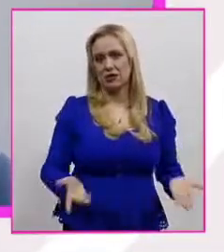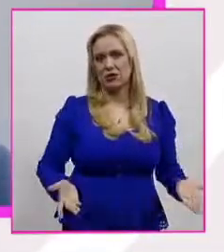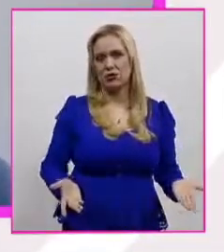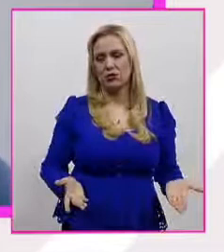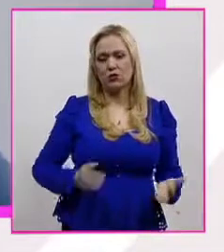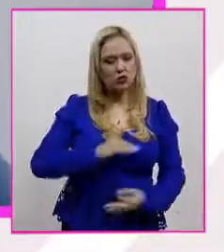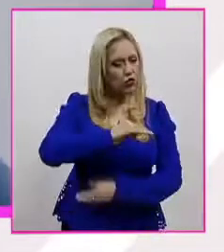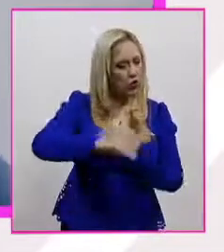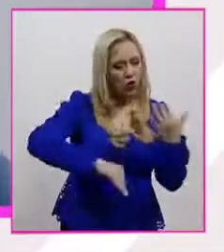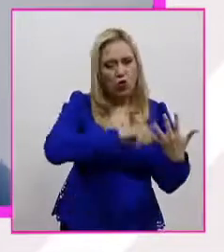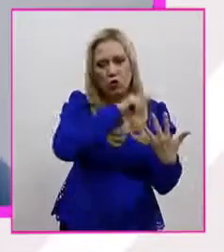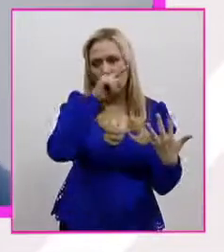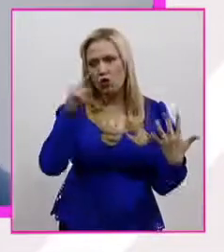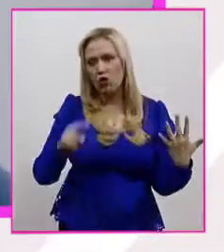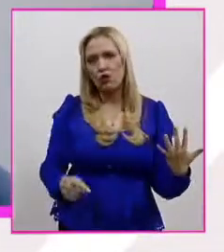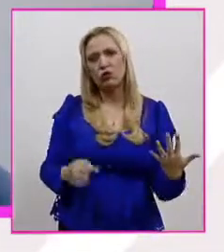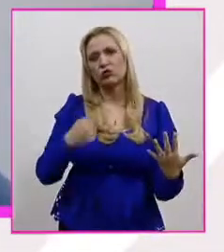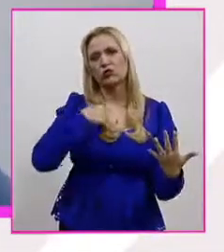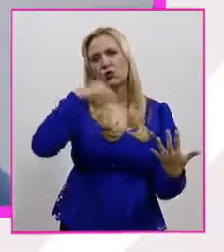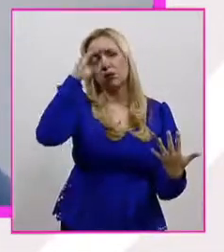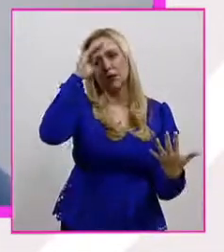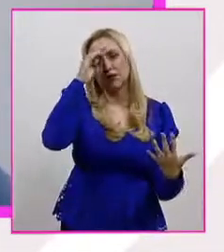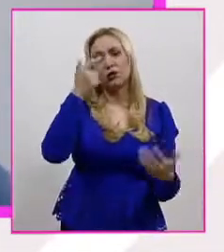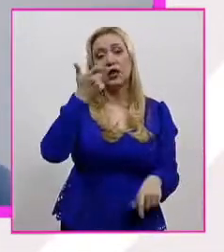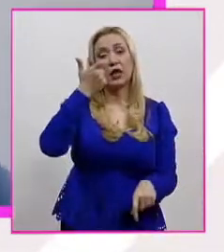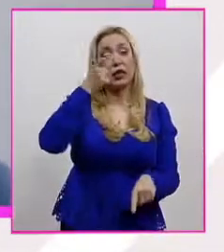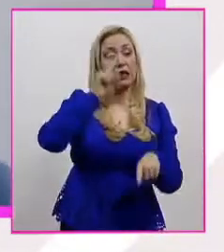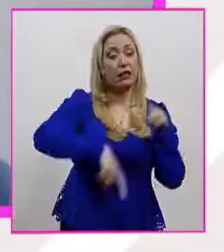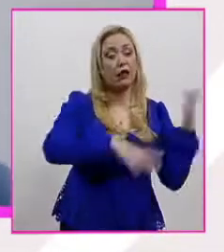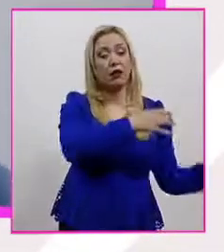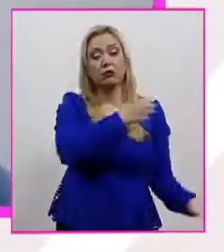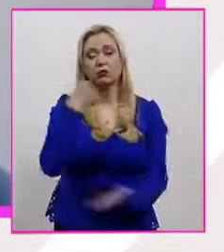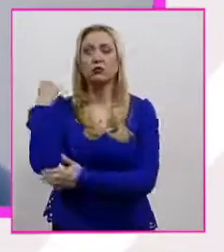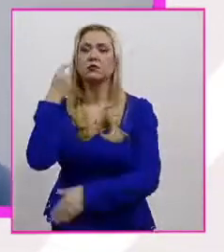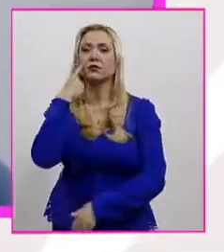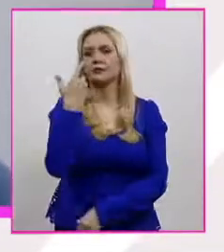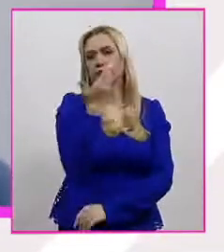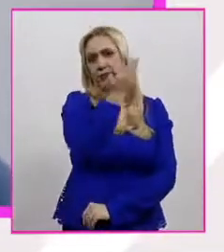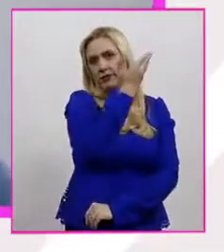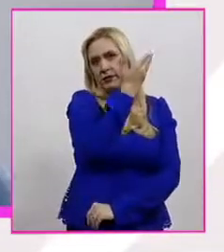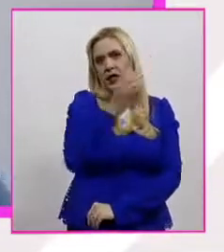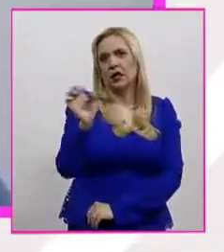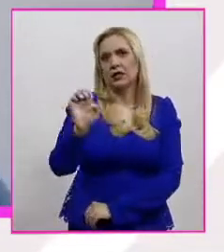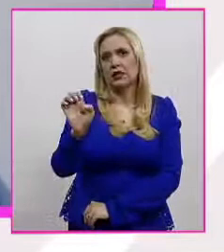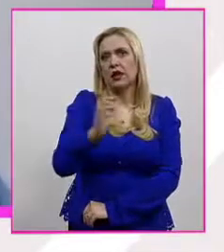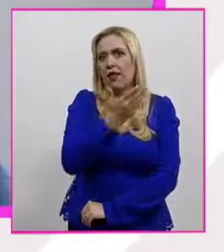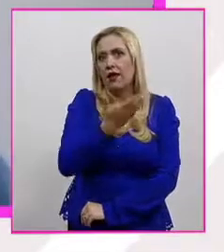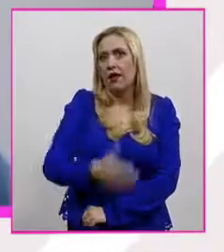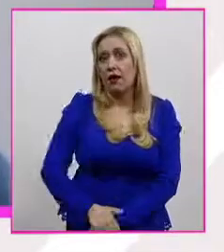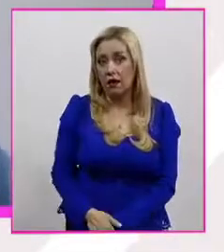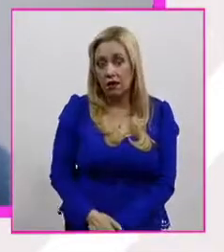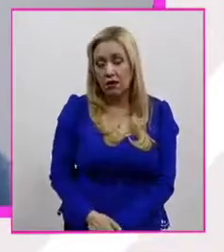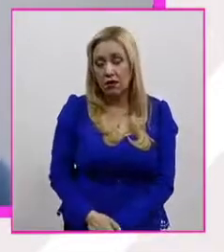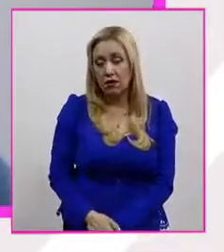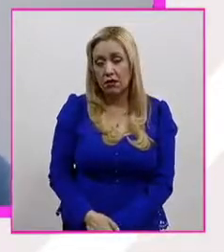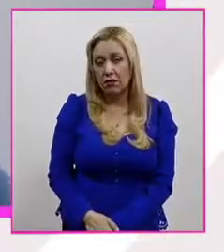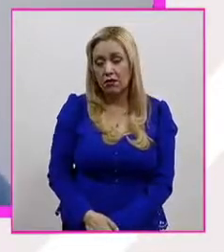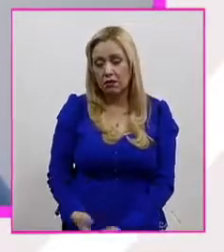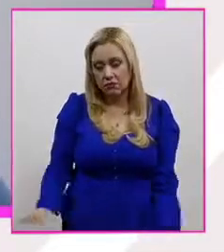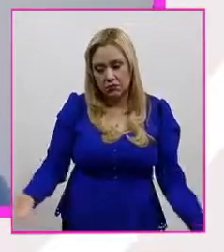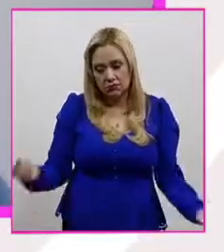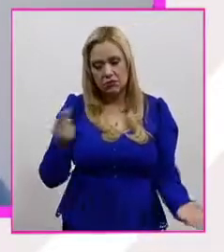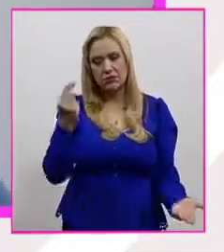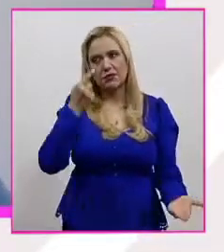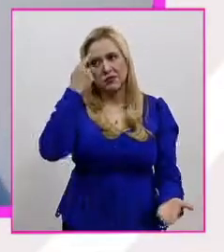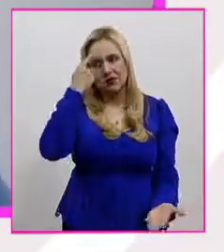programas, yo soy la idea que lo está reproduciendo, como es el caso de lo que está pasando actualmente en LEN, ¿no? Entonces necesitamos emprender a operar